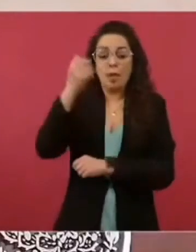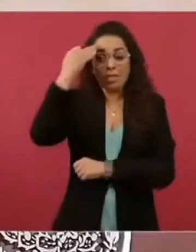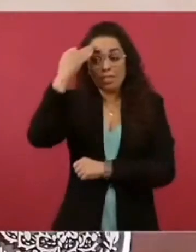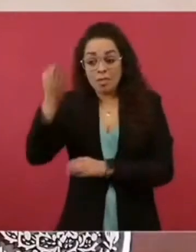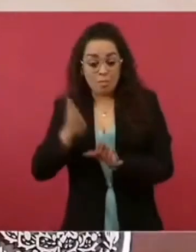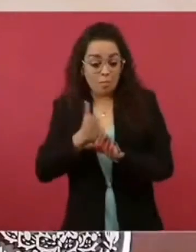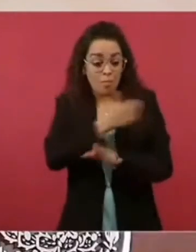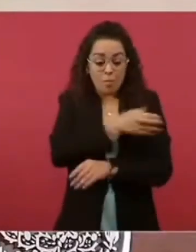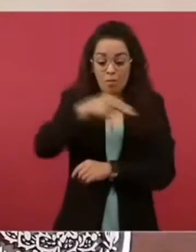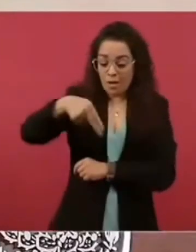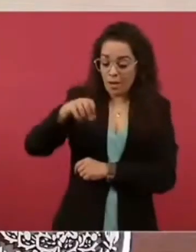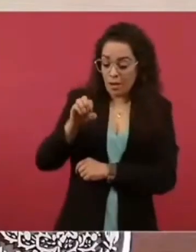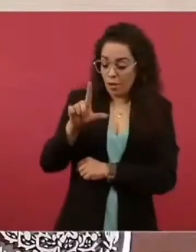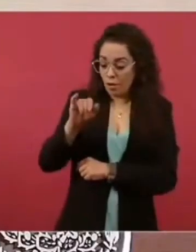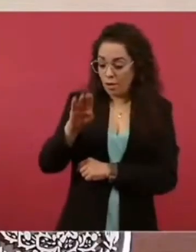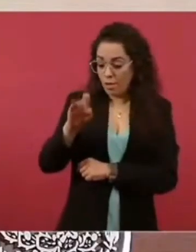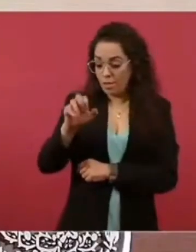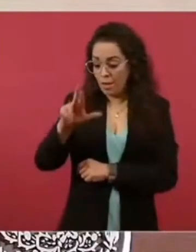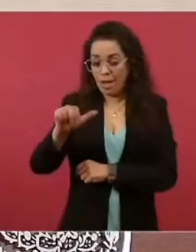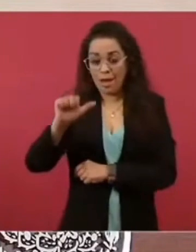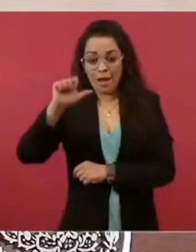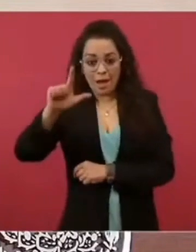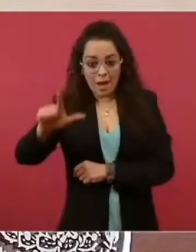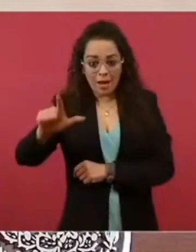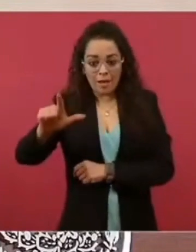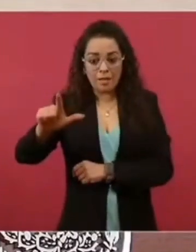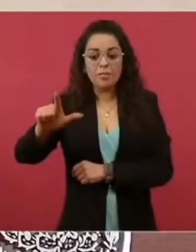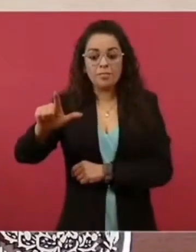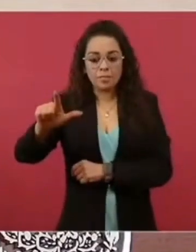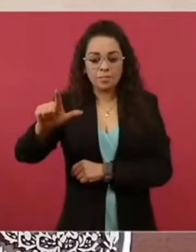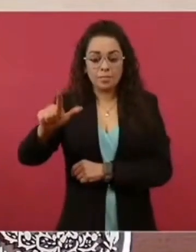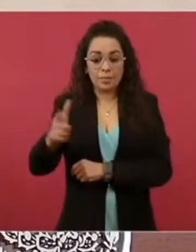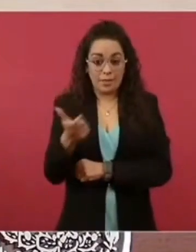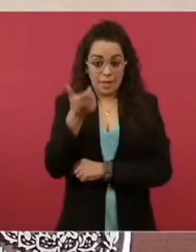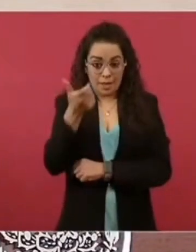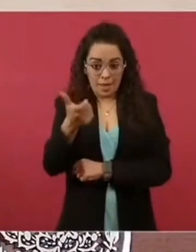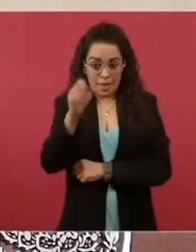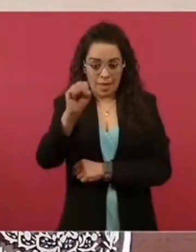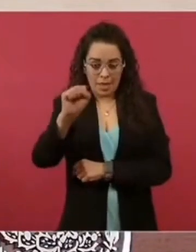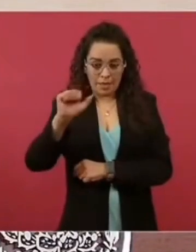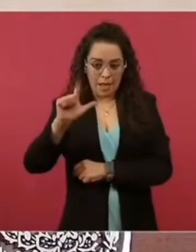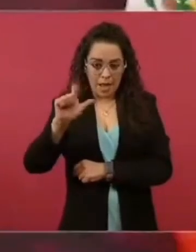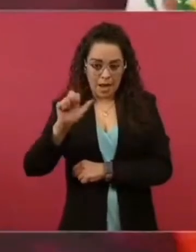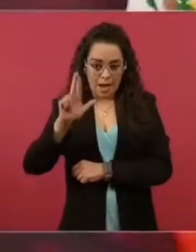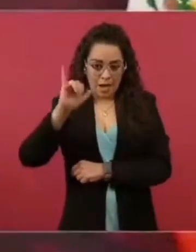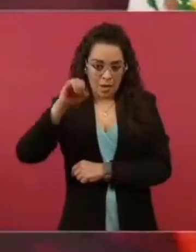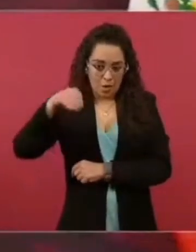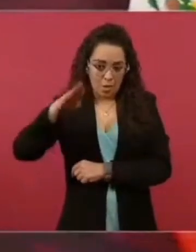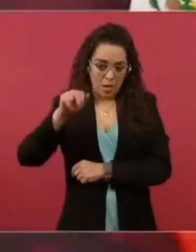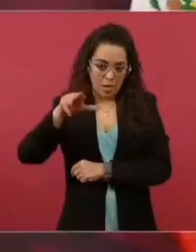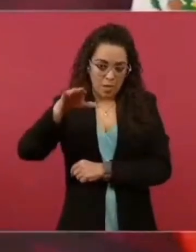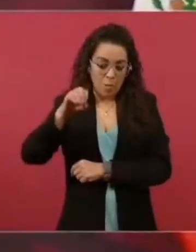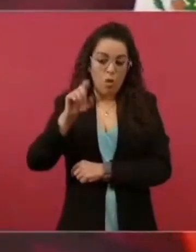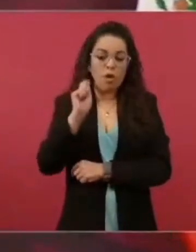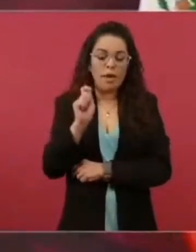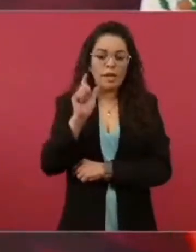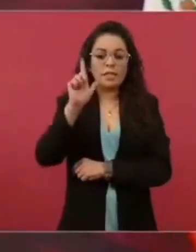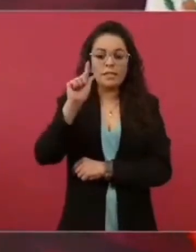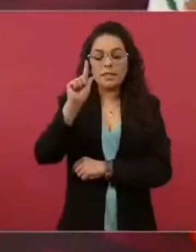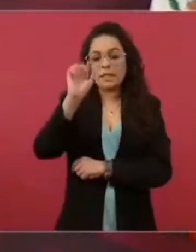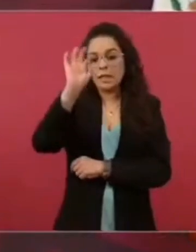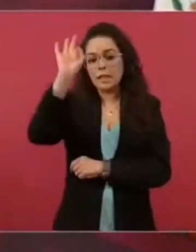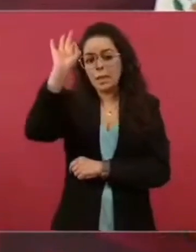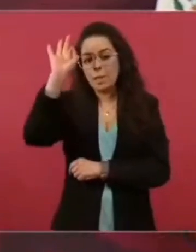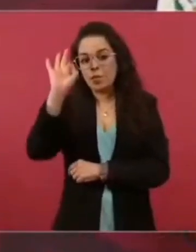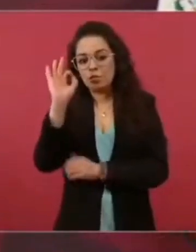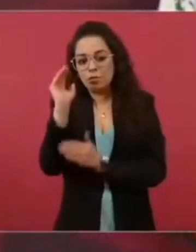el salario mínimo perdió 70% de su poder de compra, que es a lo que tú te estás refiriendo.